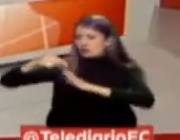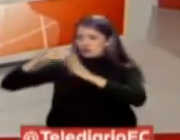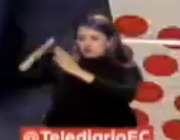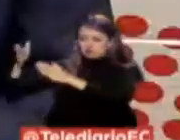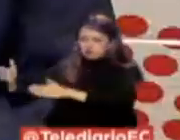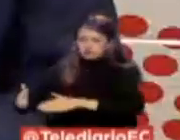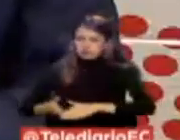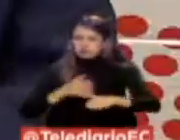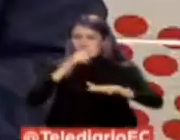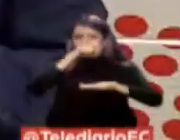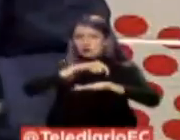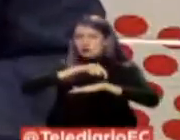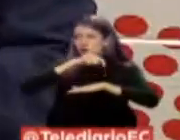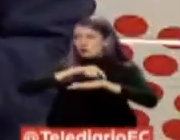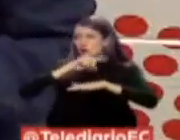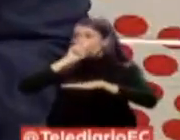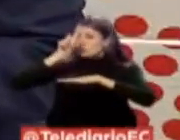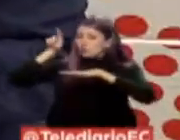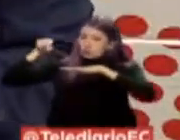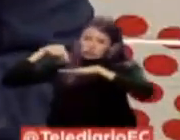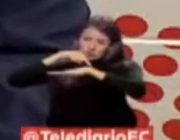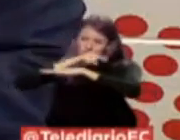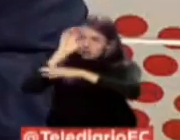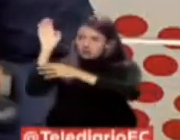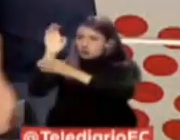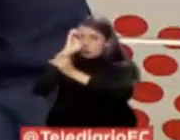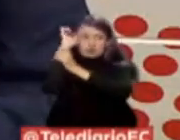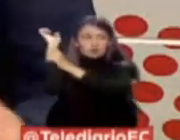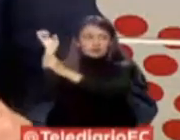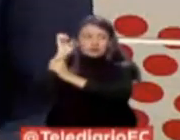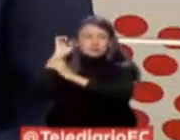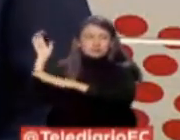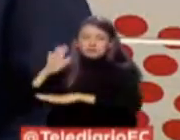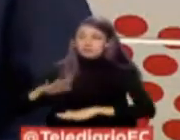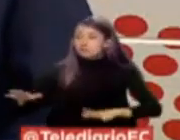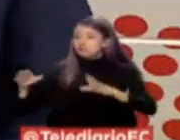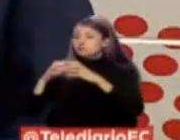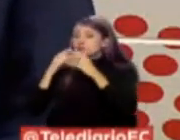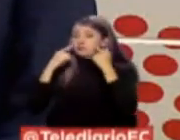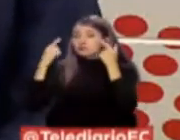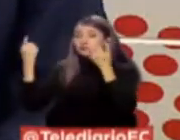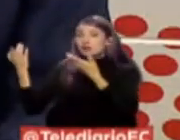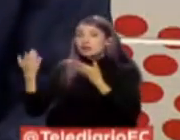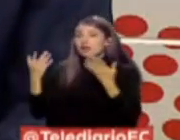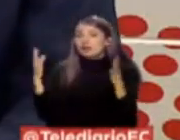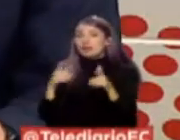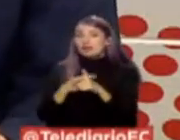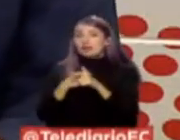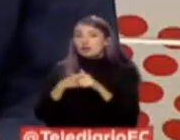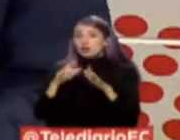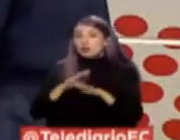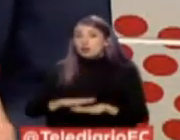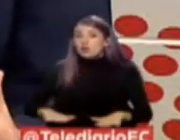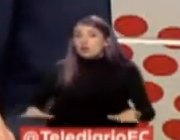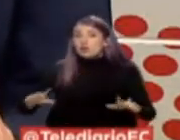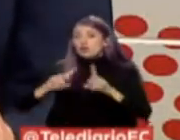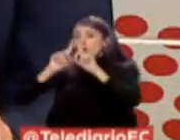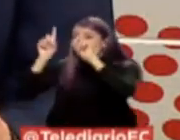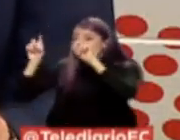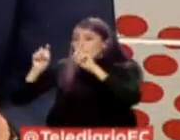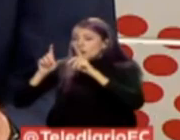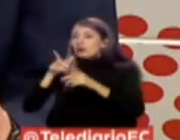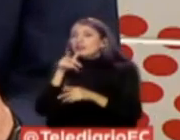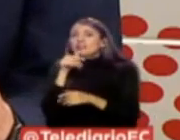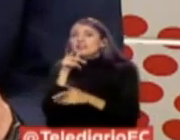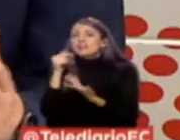una hora y media. En una hora y media una emergencia puede ser comunicada de manera absolutamente inmediata. La pregunta es, ¿quién estaba al